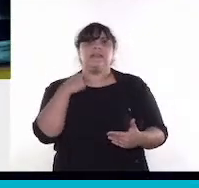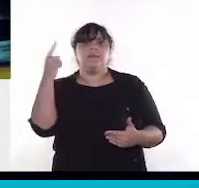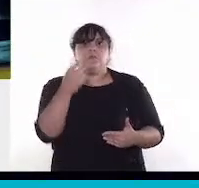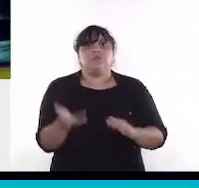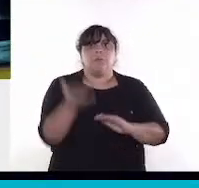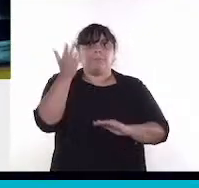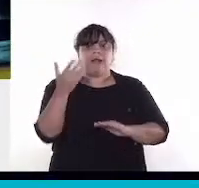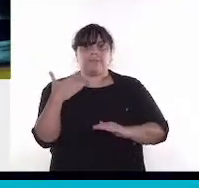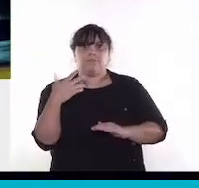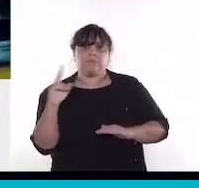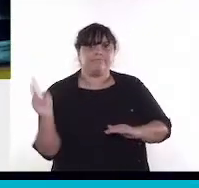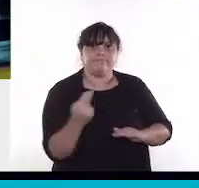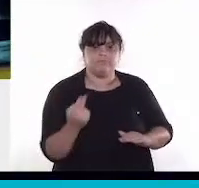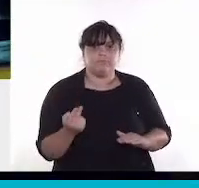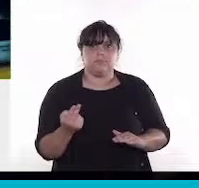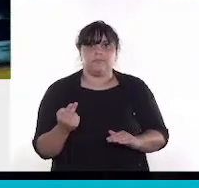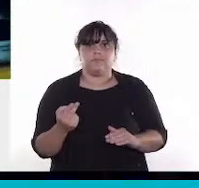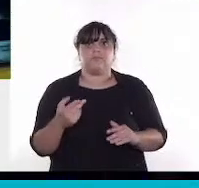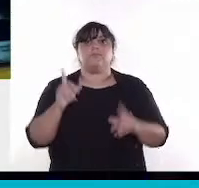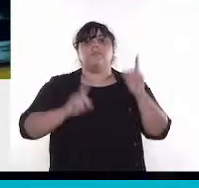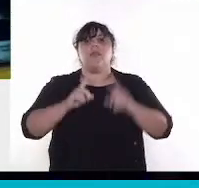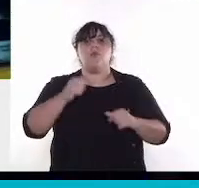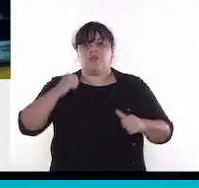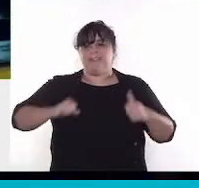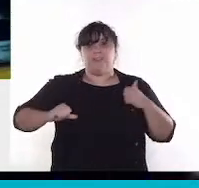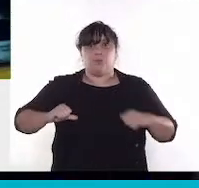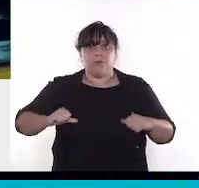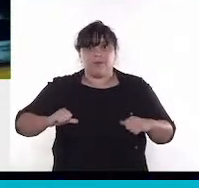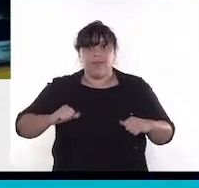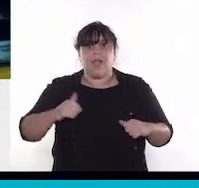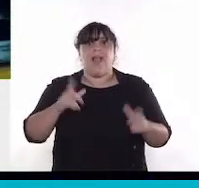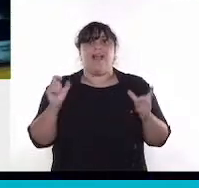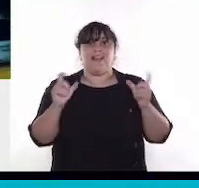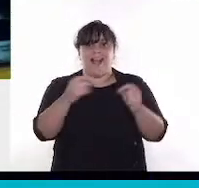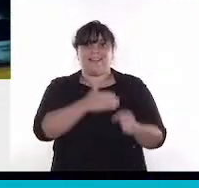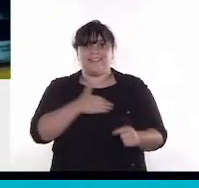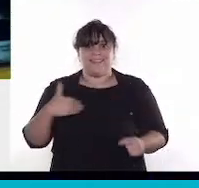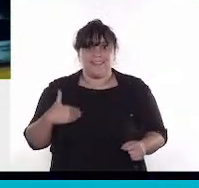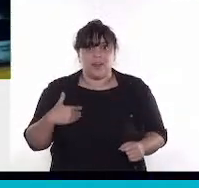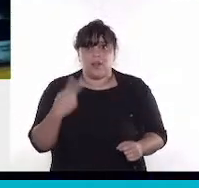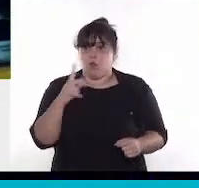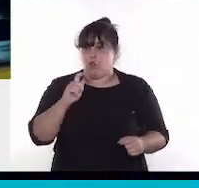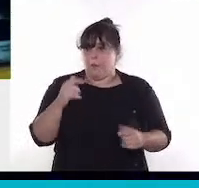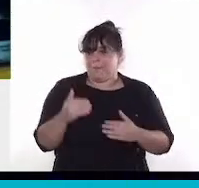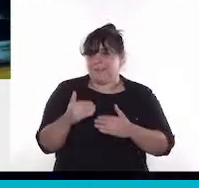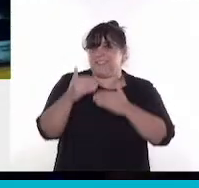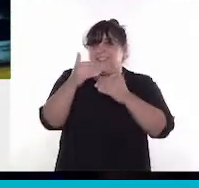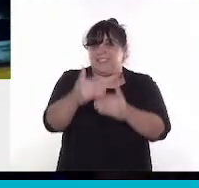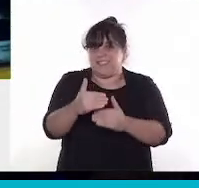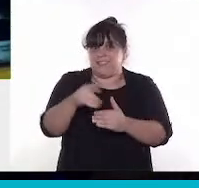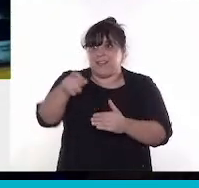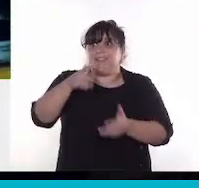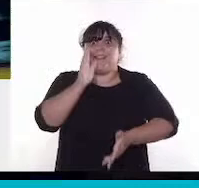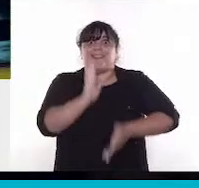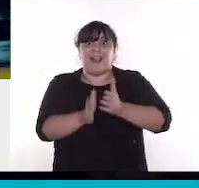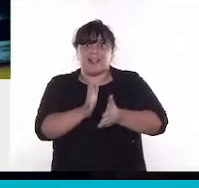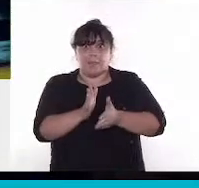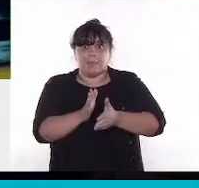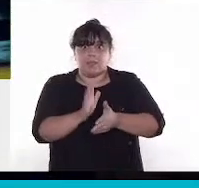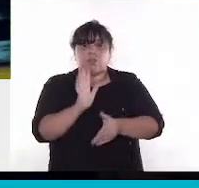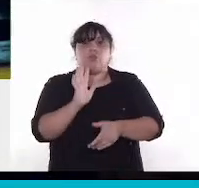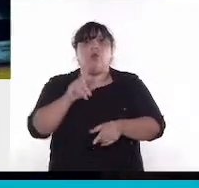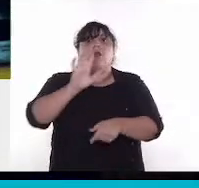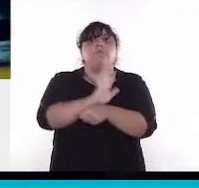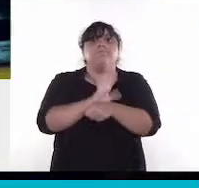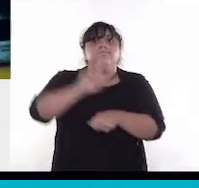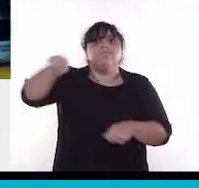el caso de las cirugías de cáncer de mama postergadas, 2 meses de atraso en el acceso al tratamiento